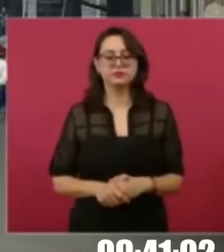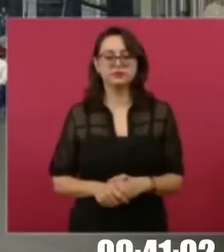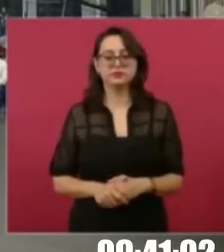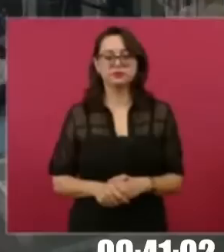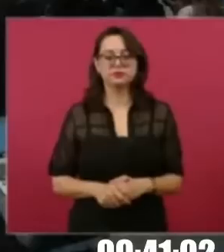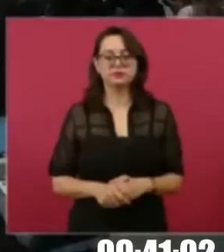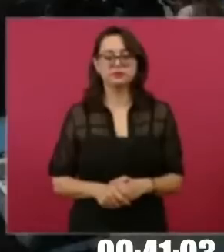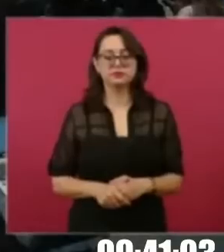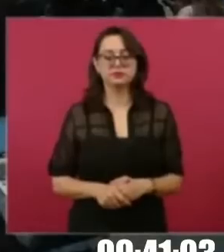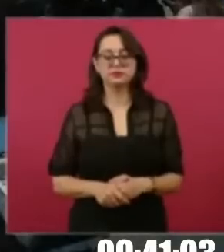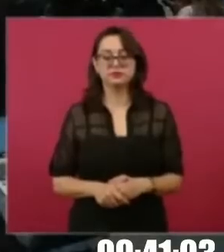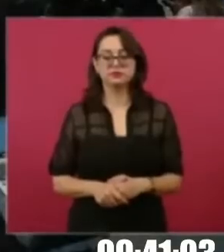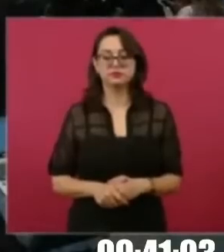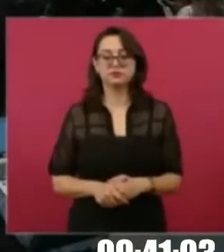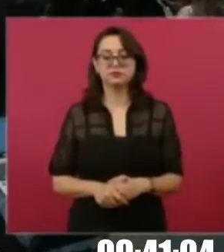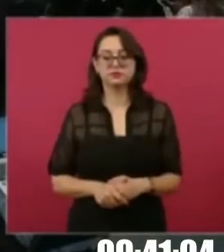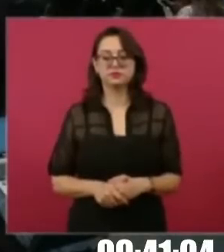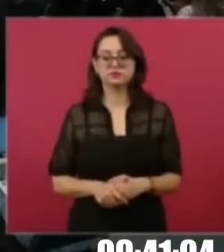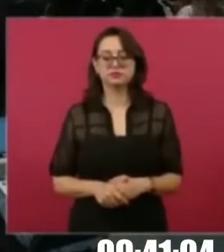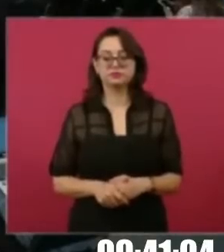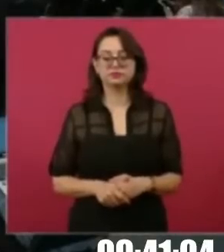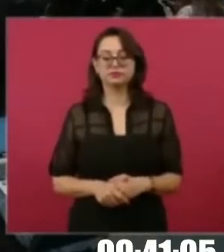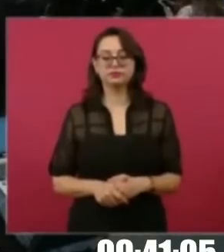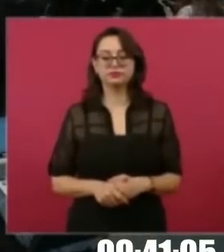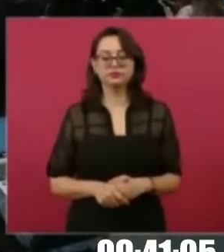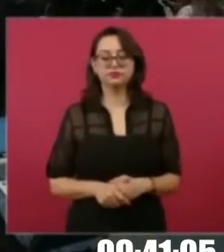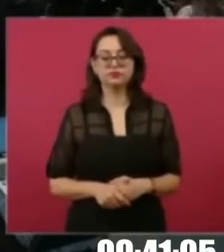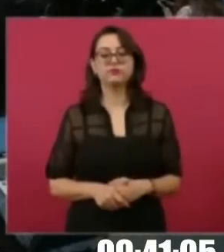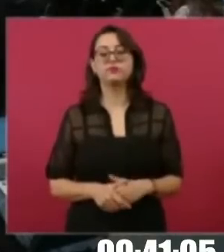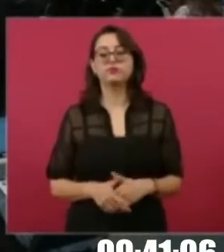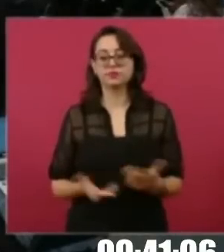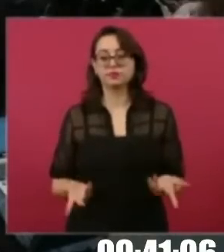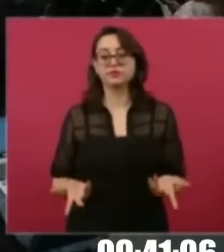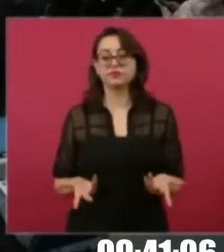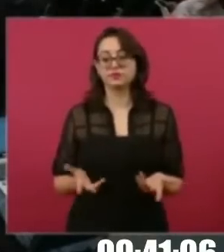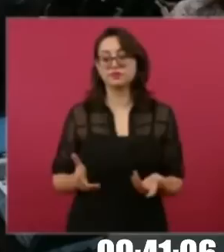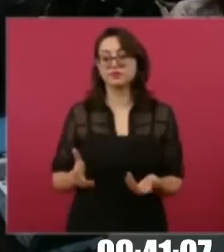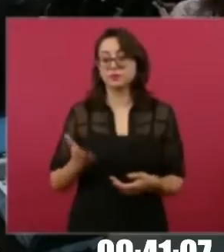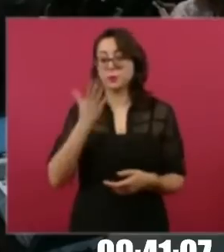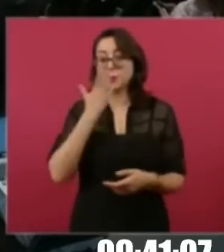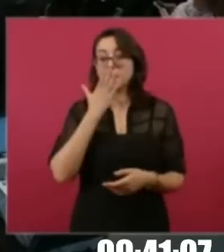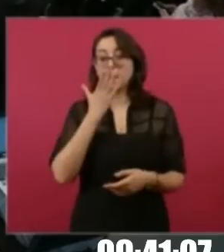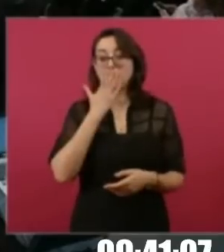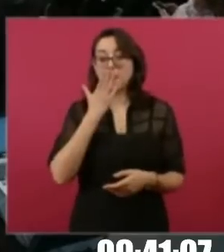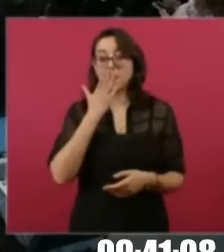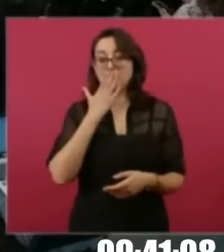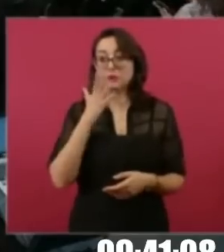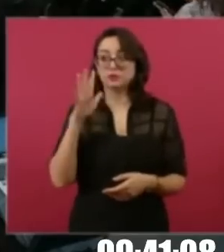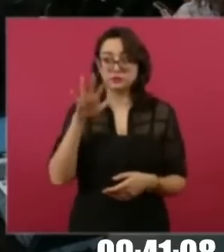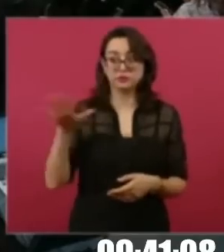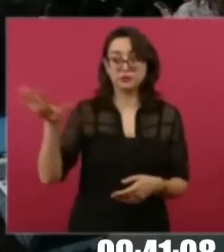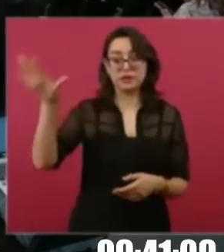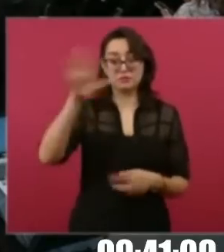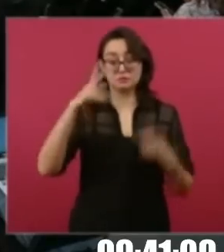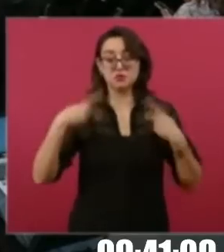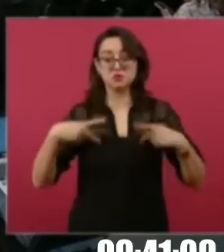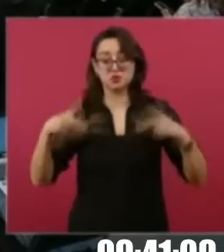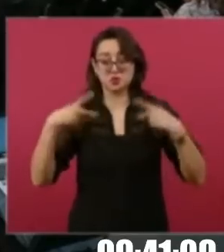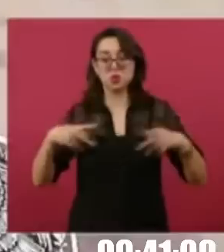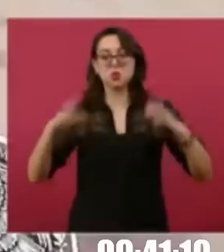sí como señalaba el gobernador de Sonora el organismo está preparado para eso